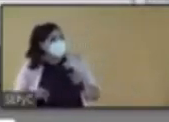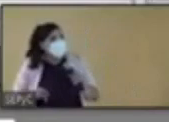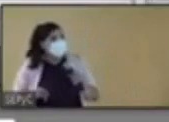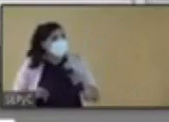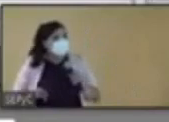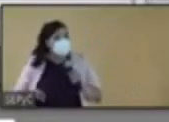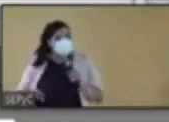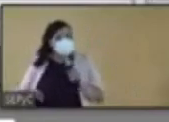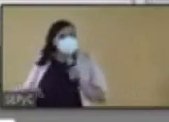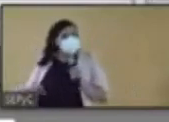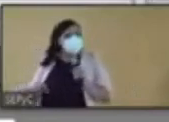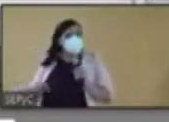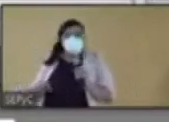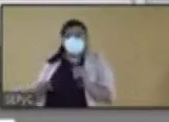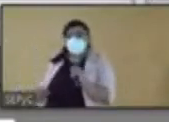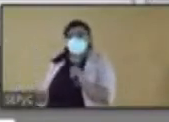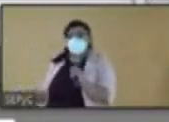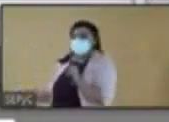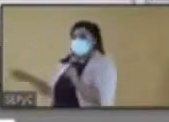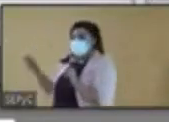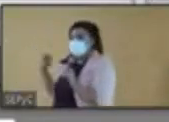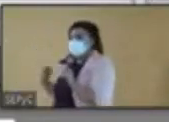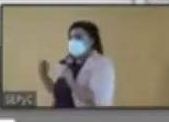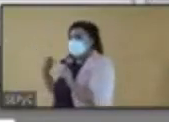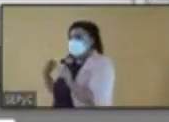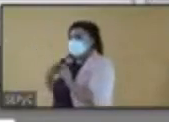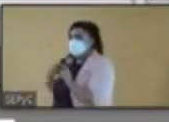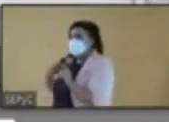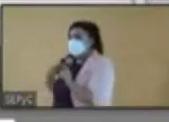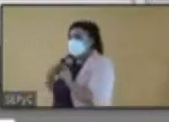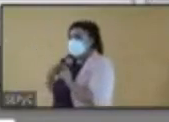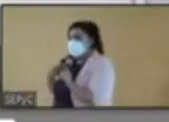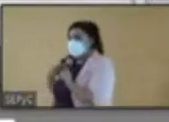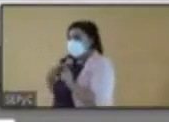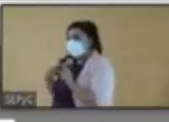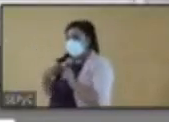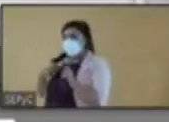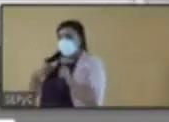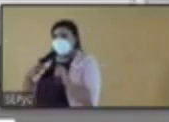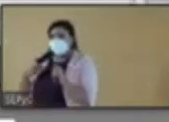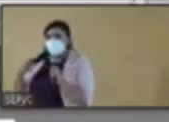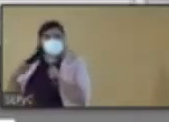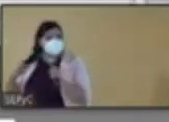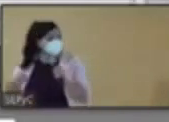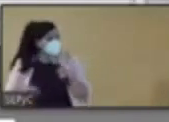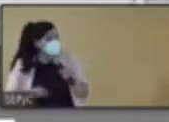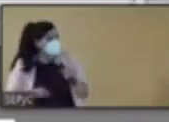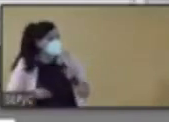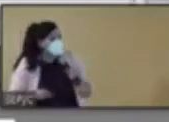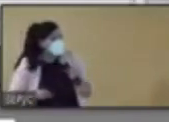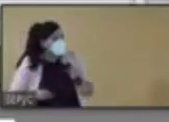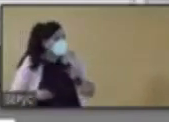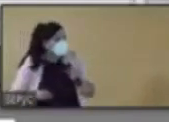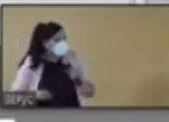calidad de fideicomisario, es decir, va a ser la persona que reciba en su favor la propiedad de cierto